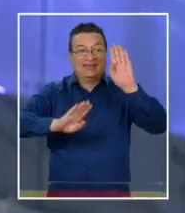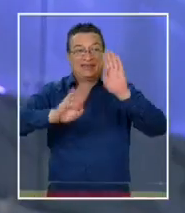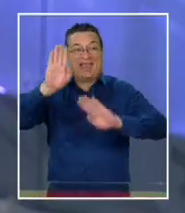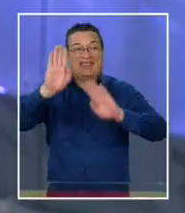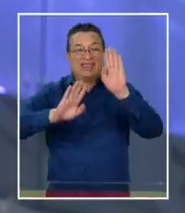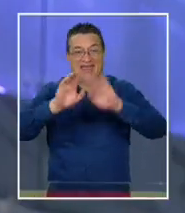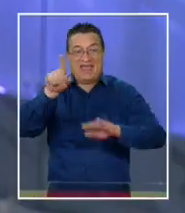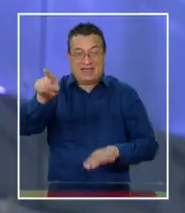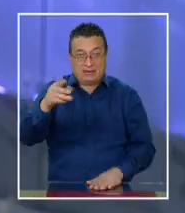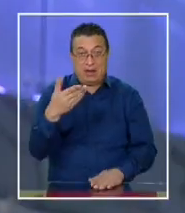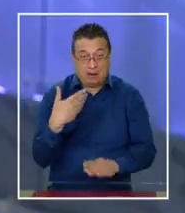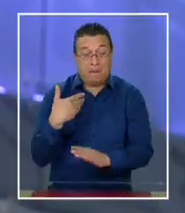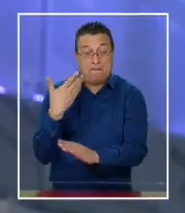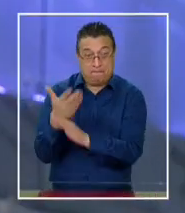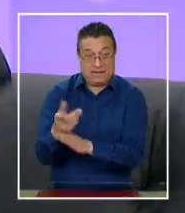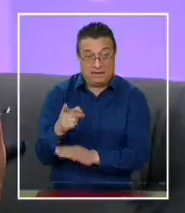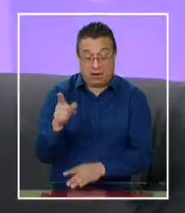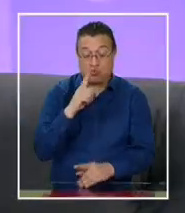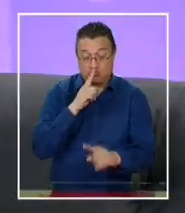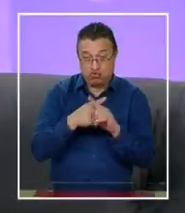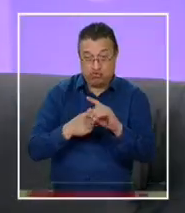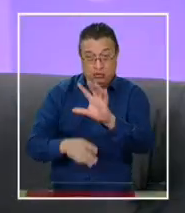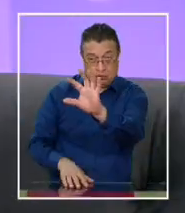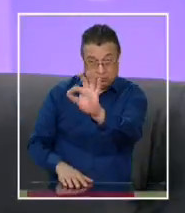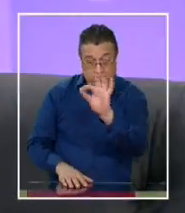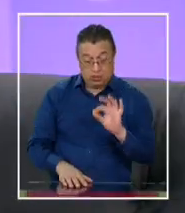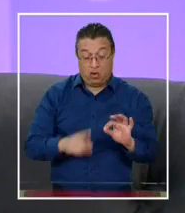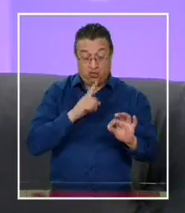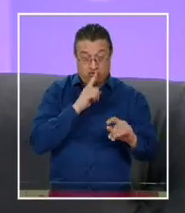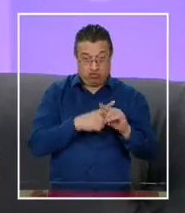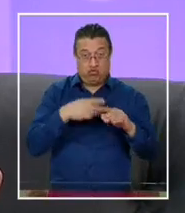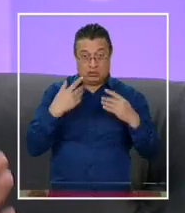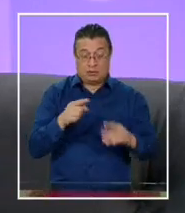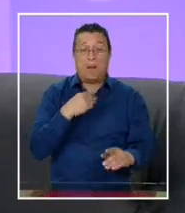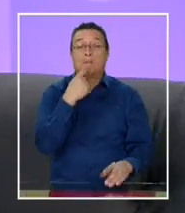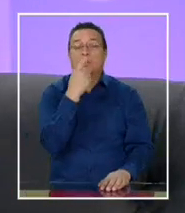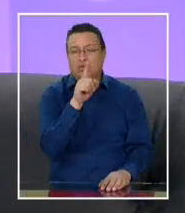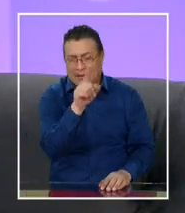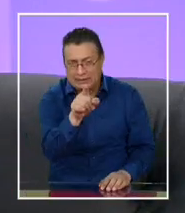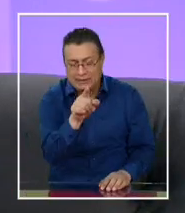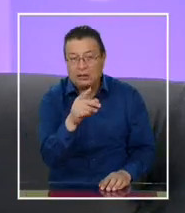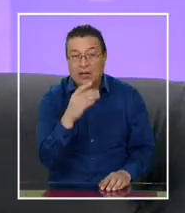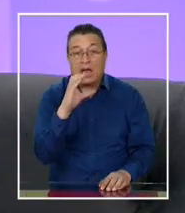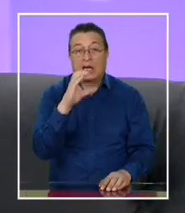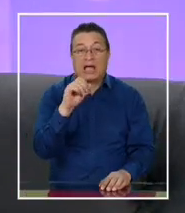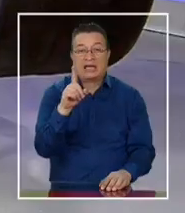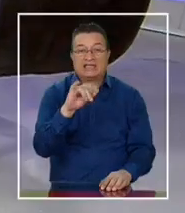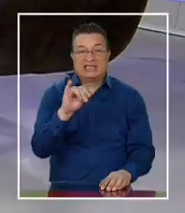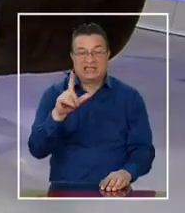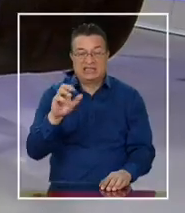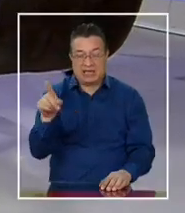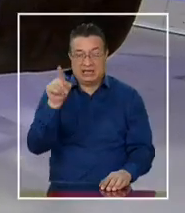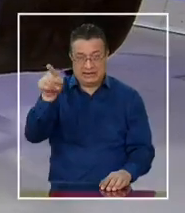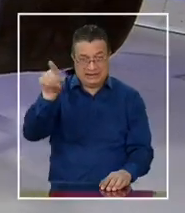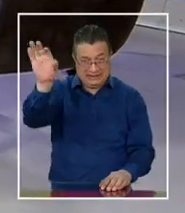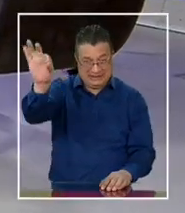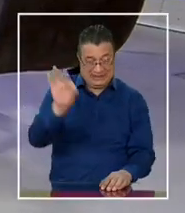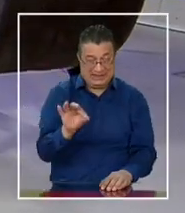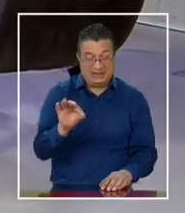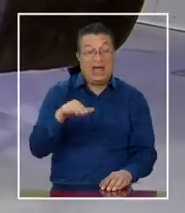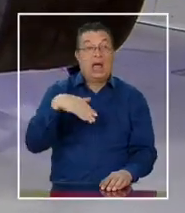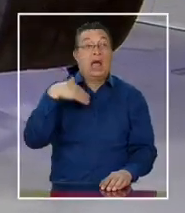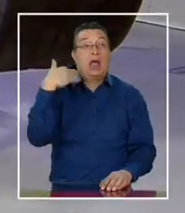se le había pedido y que estaba nombrada eso es lo que se dice por eso Quiero preguntarle directamente en la cancillería y que después como